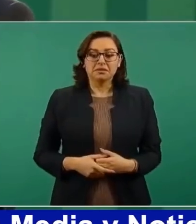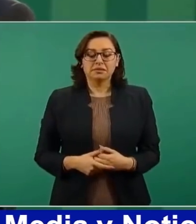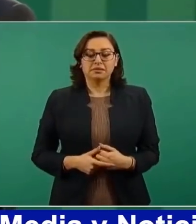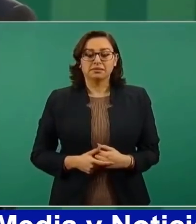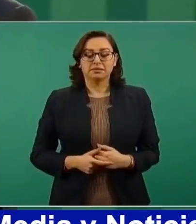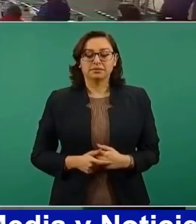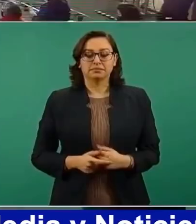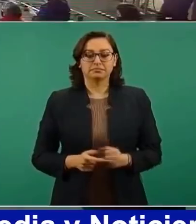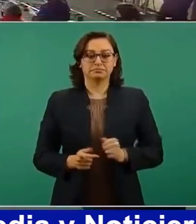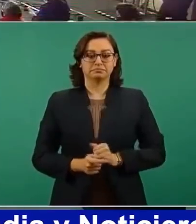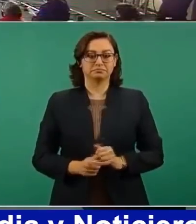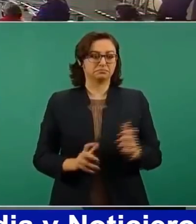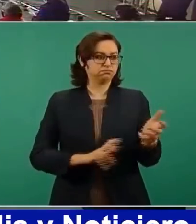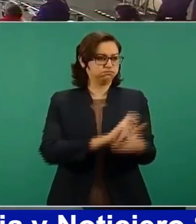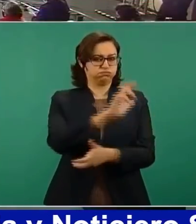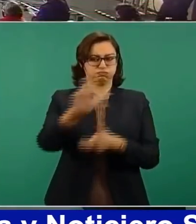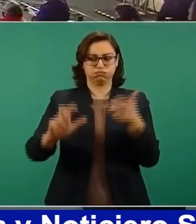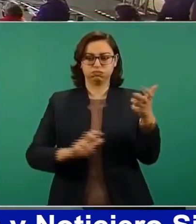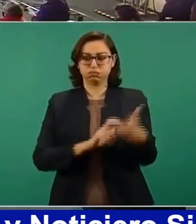que haya catástrofe.